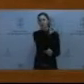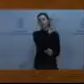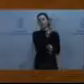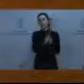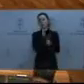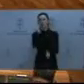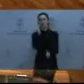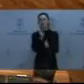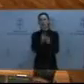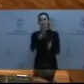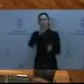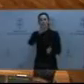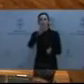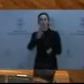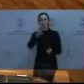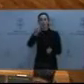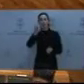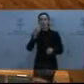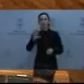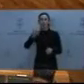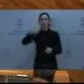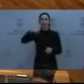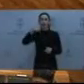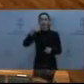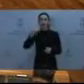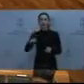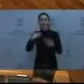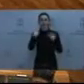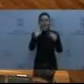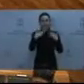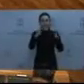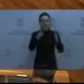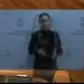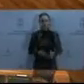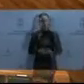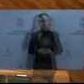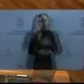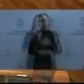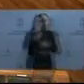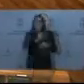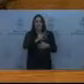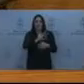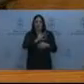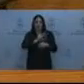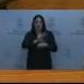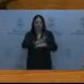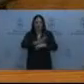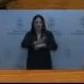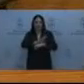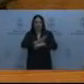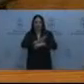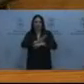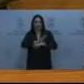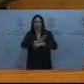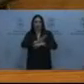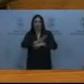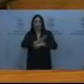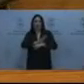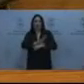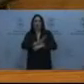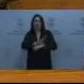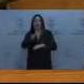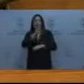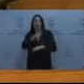señor Riopedre y la señora Ana González. Gracias. Consejero, para el turno de réplica tiene la palabra el señor González Medina.